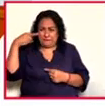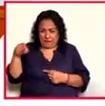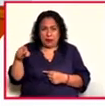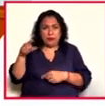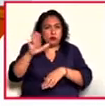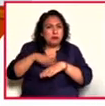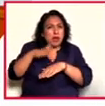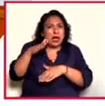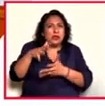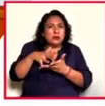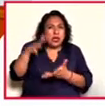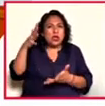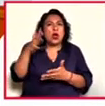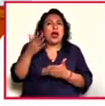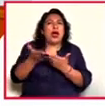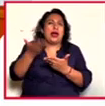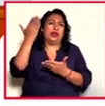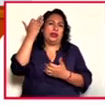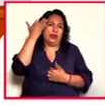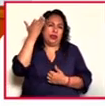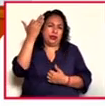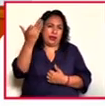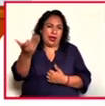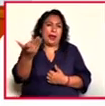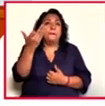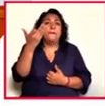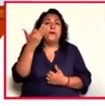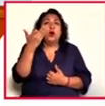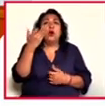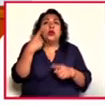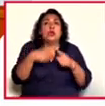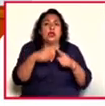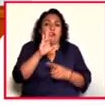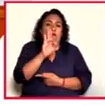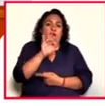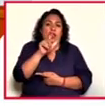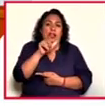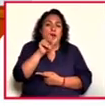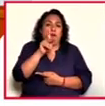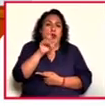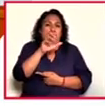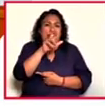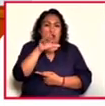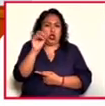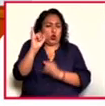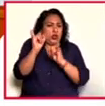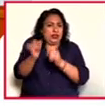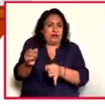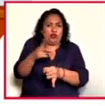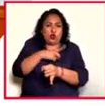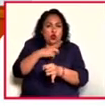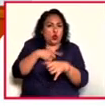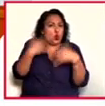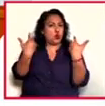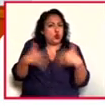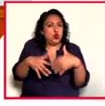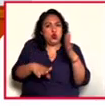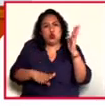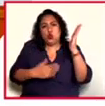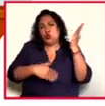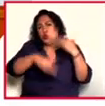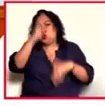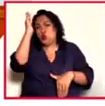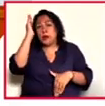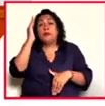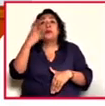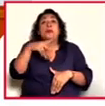en los tiempos en donde brilla Felipe Carrillo Puerto, pero él como individuo. Pero más bien es el proyecto de un partido, el